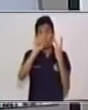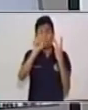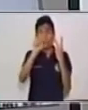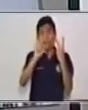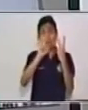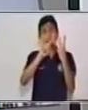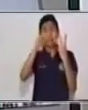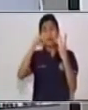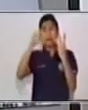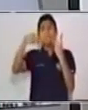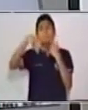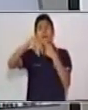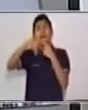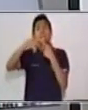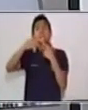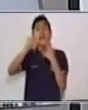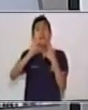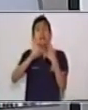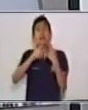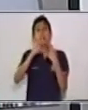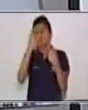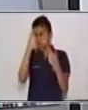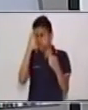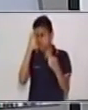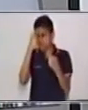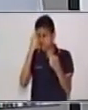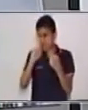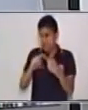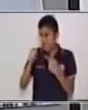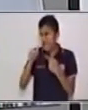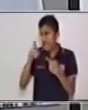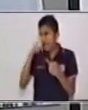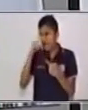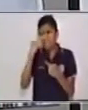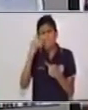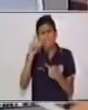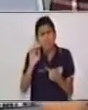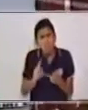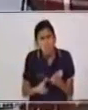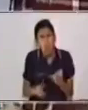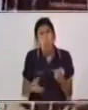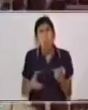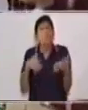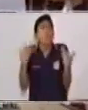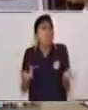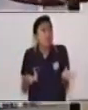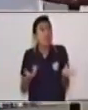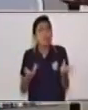juntas? ¿Será que es una preposición? ¿Será que es un artículo? En.